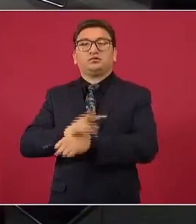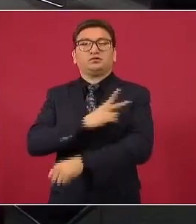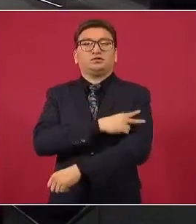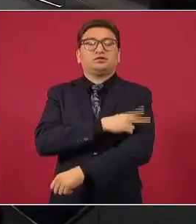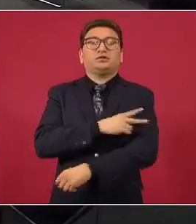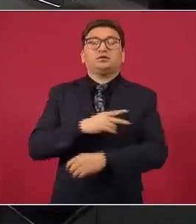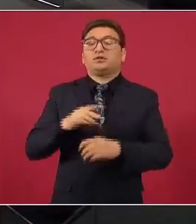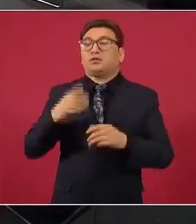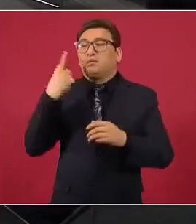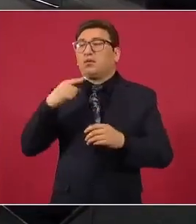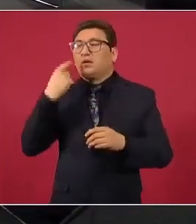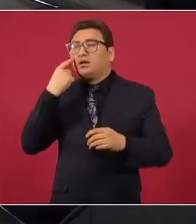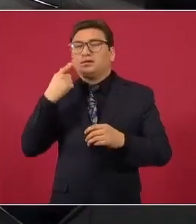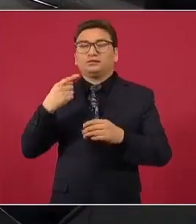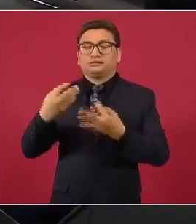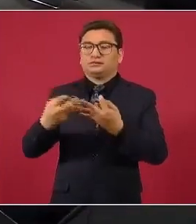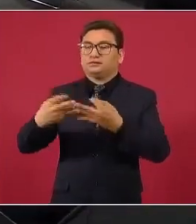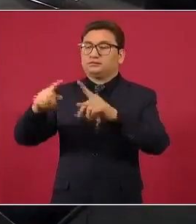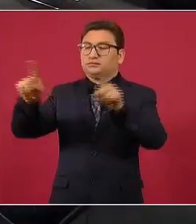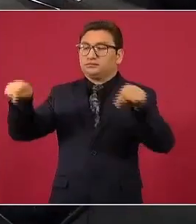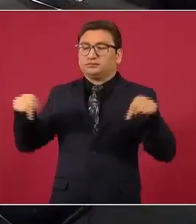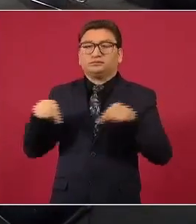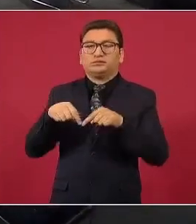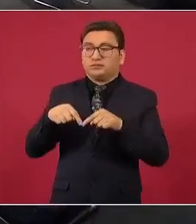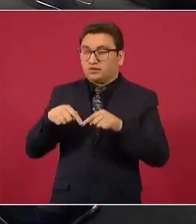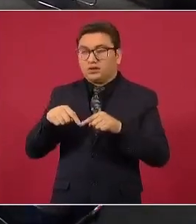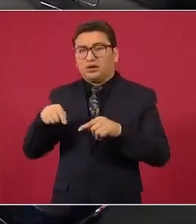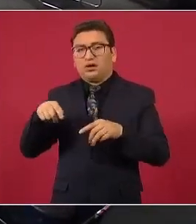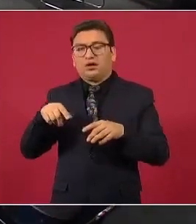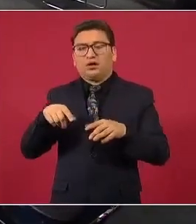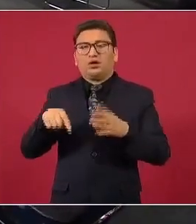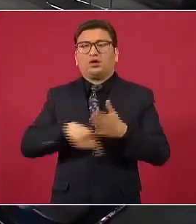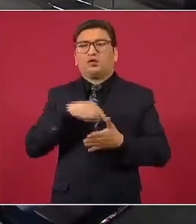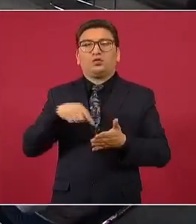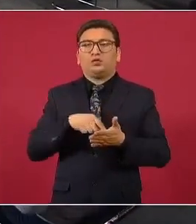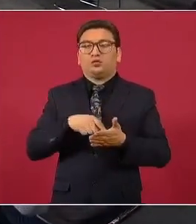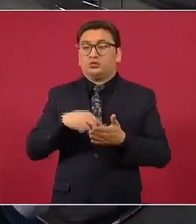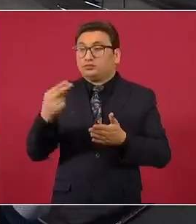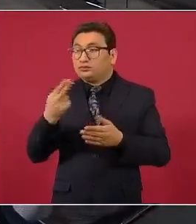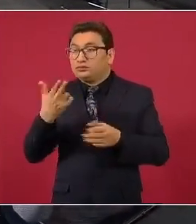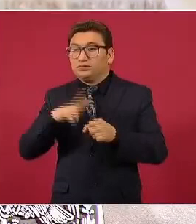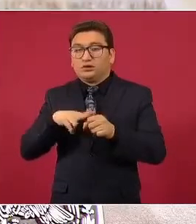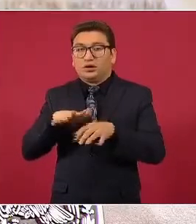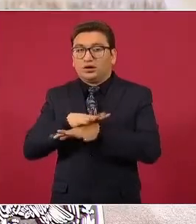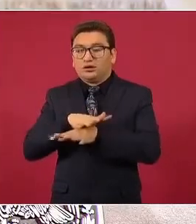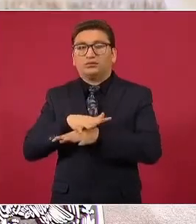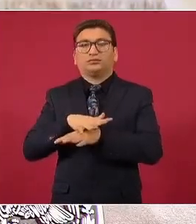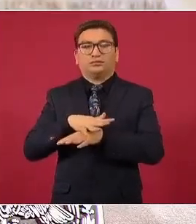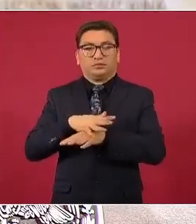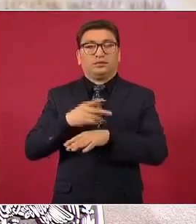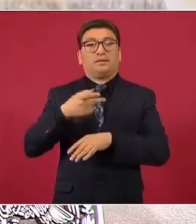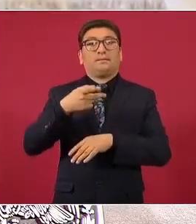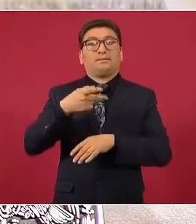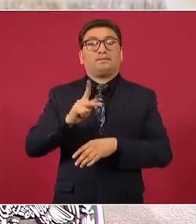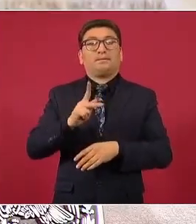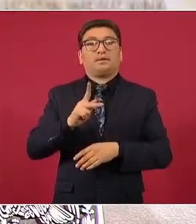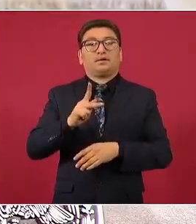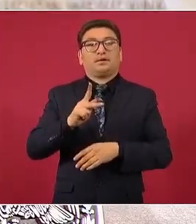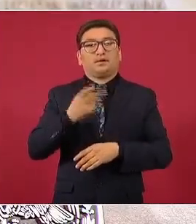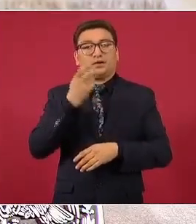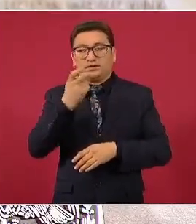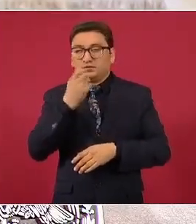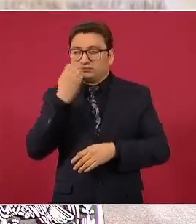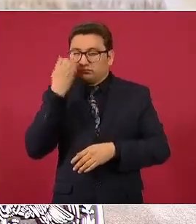para determinar que la necesidad de sustituir el hospital. Pero en esa sustitución